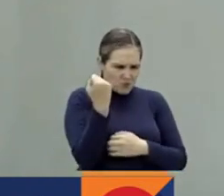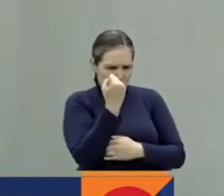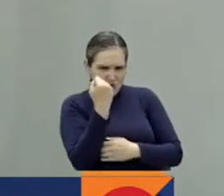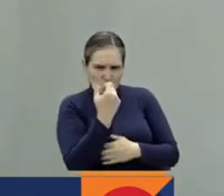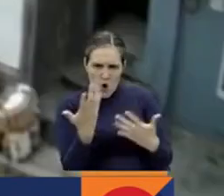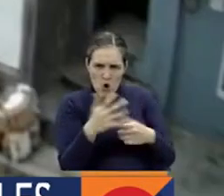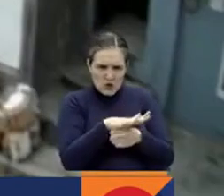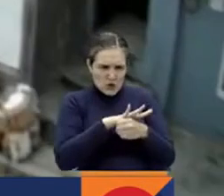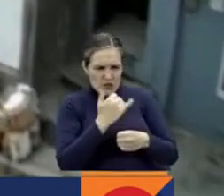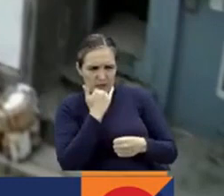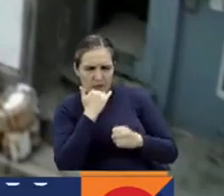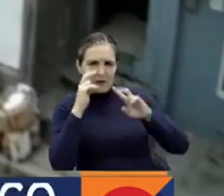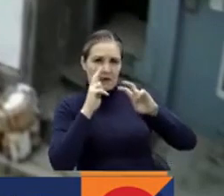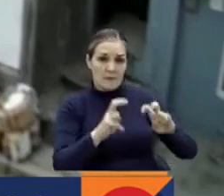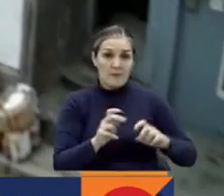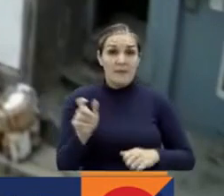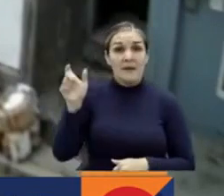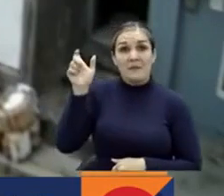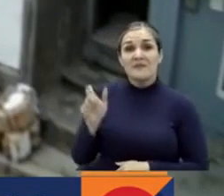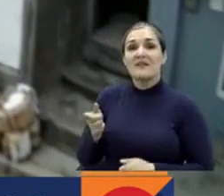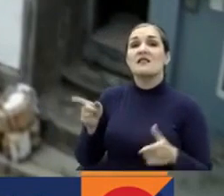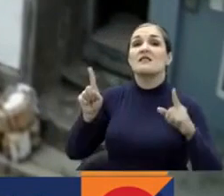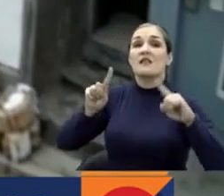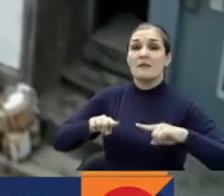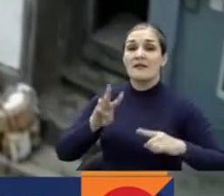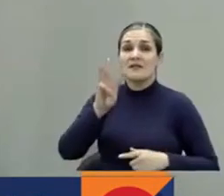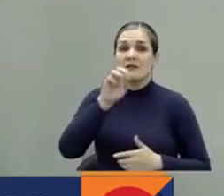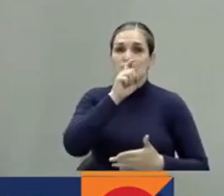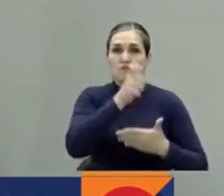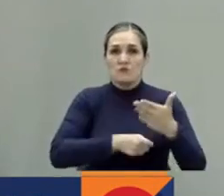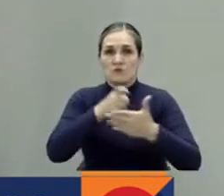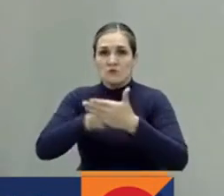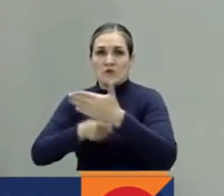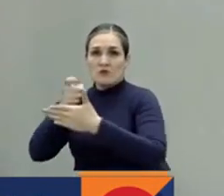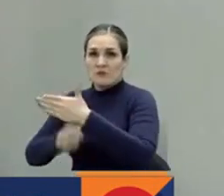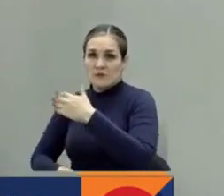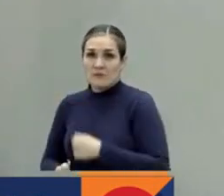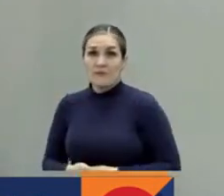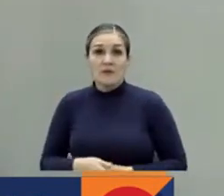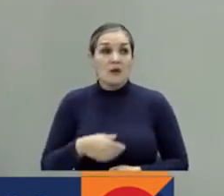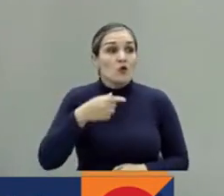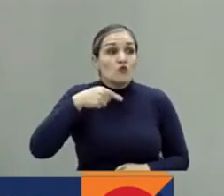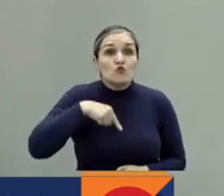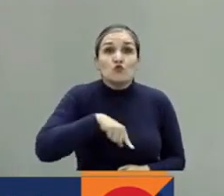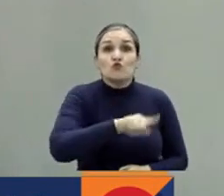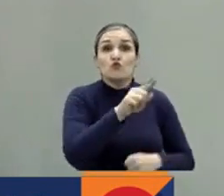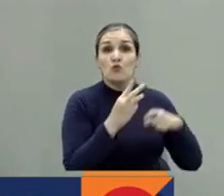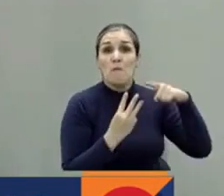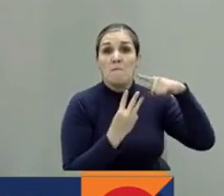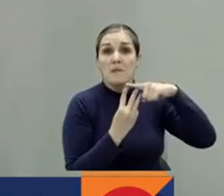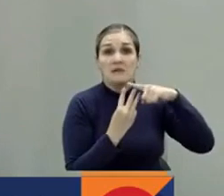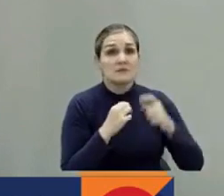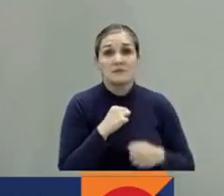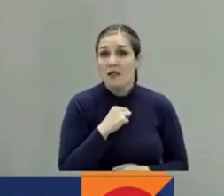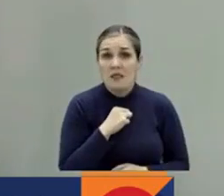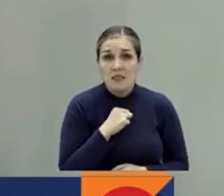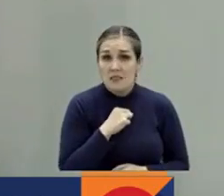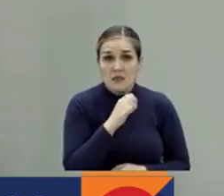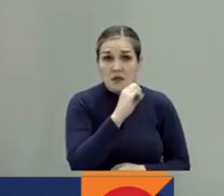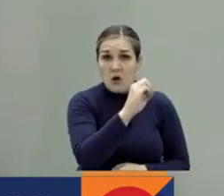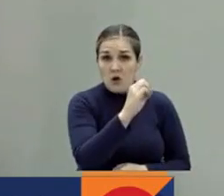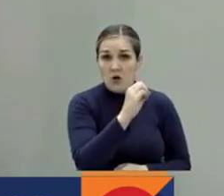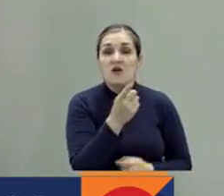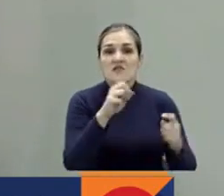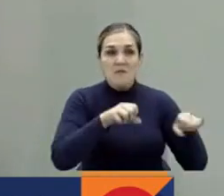establecer lo sucedido. Al motociclista además le impusieron 3 comparendos. Guiar un vehículo sin haber obtenido la licencia de conducción, conducir